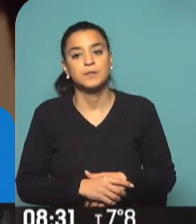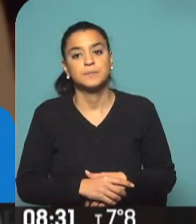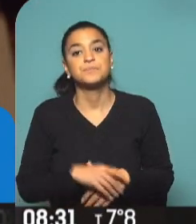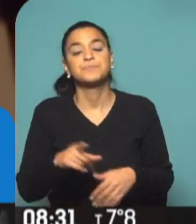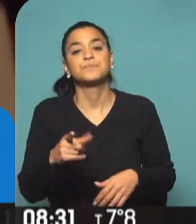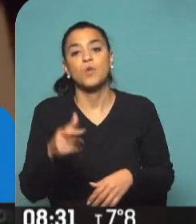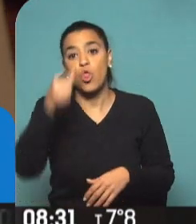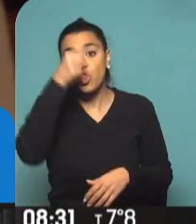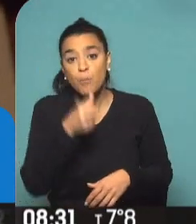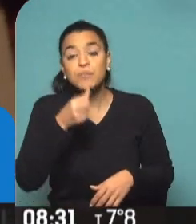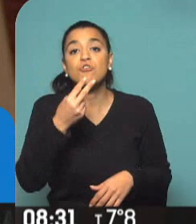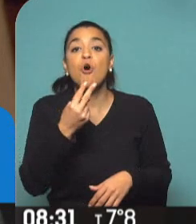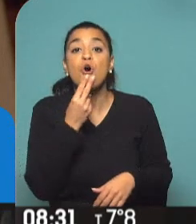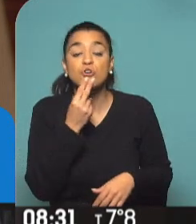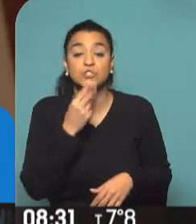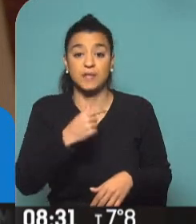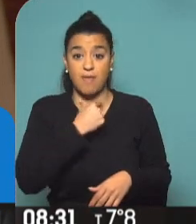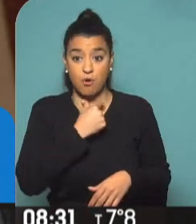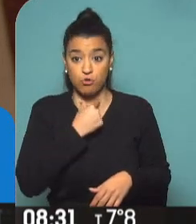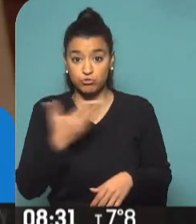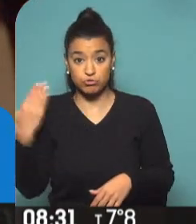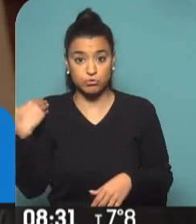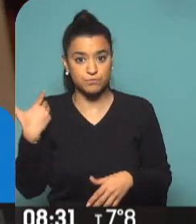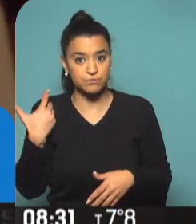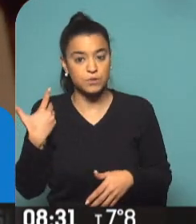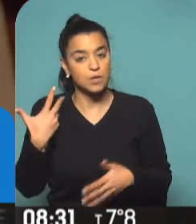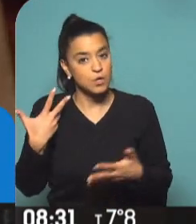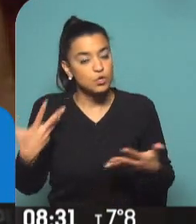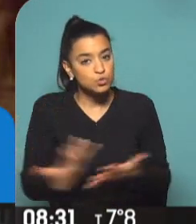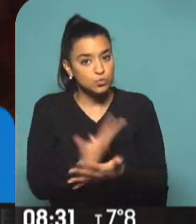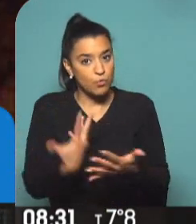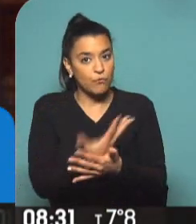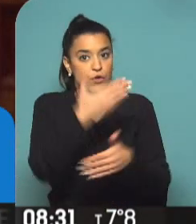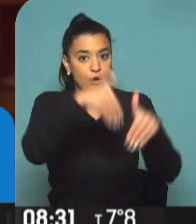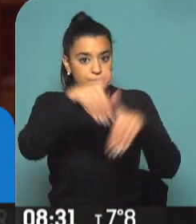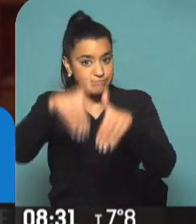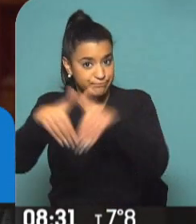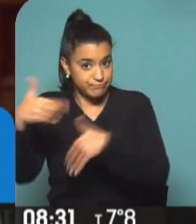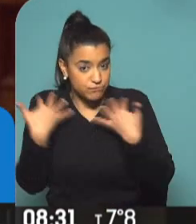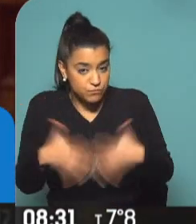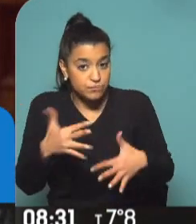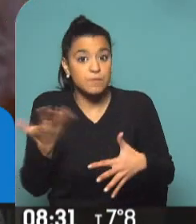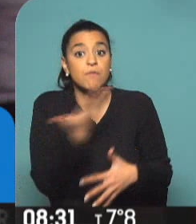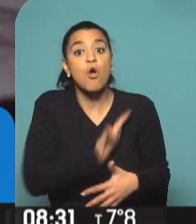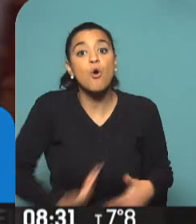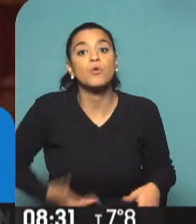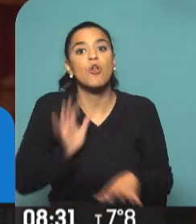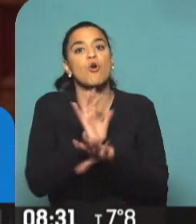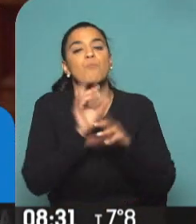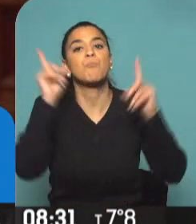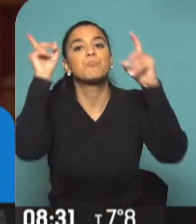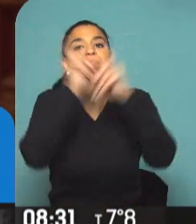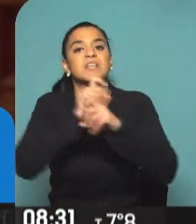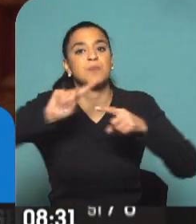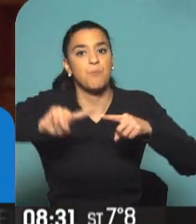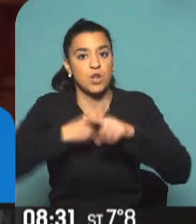el domingo 11 de agosto sufrió un revés duro en las urnas. O sea, empieza para el gobierno como una crisis